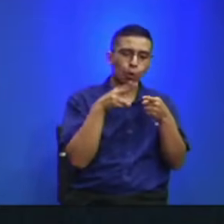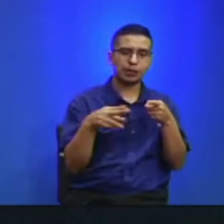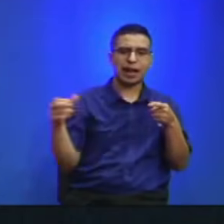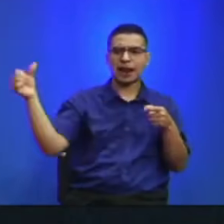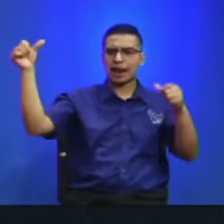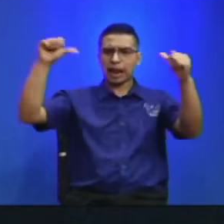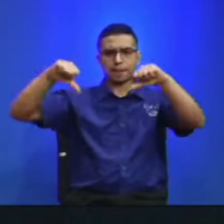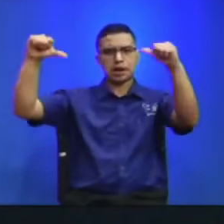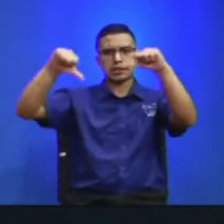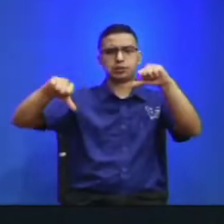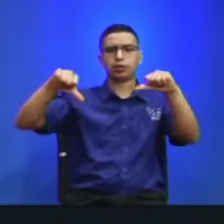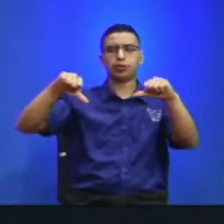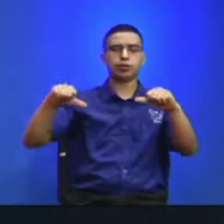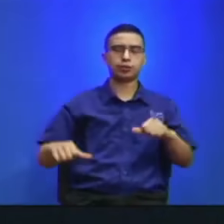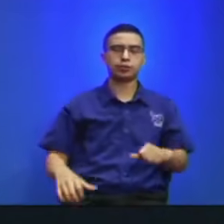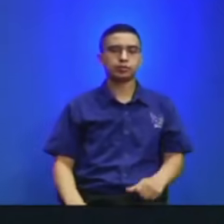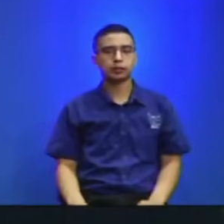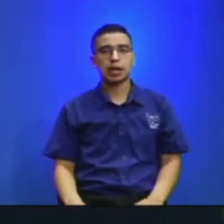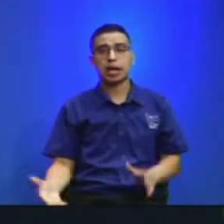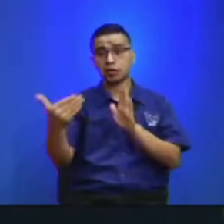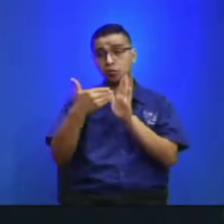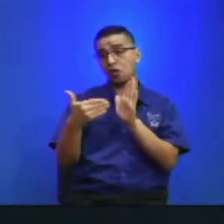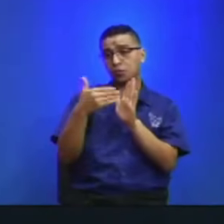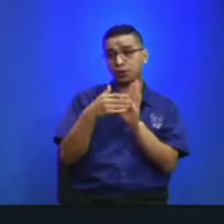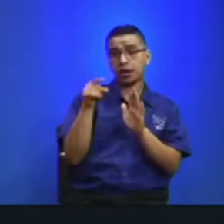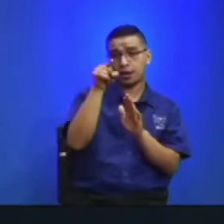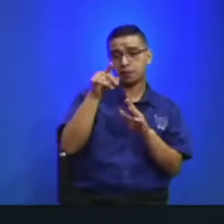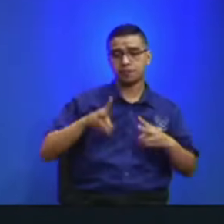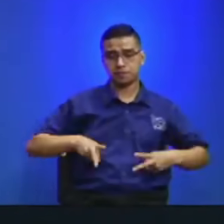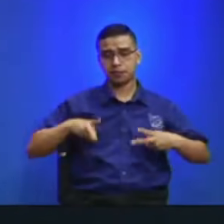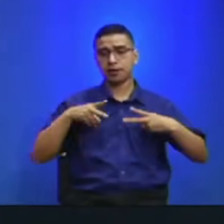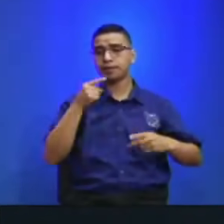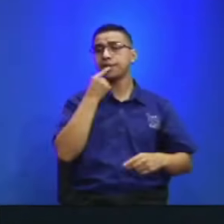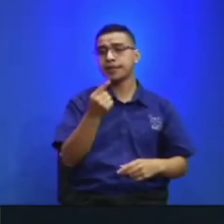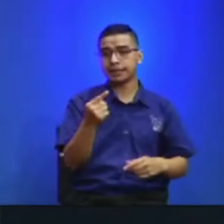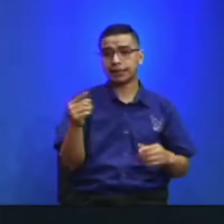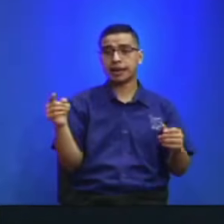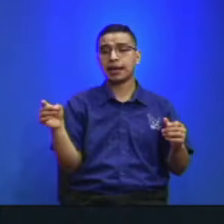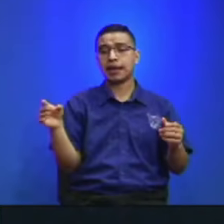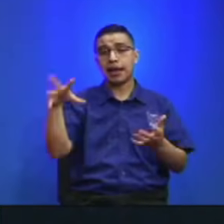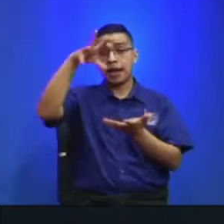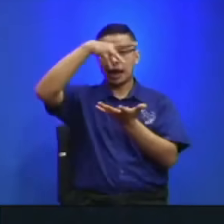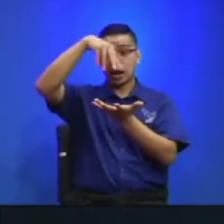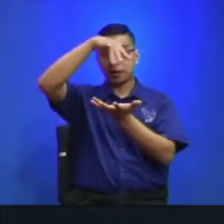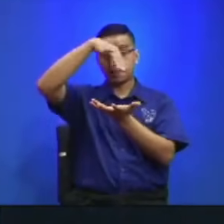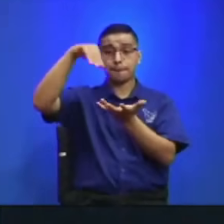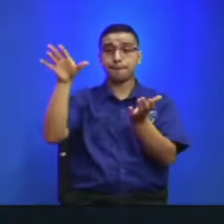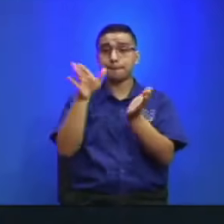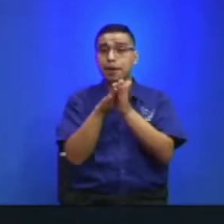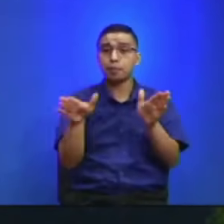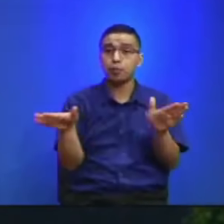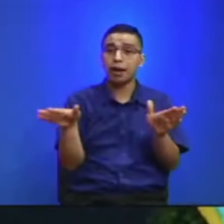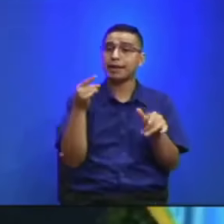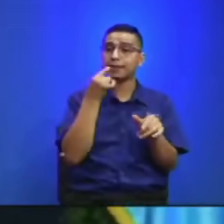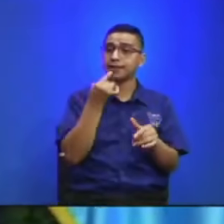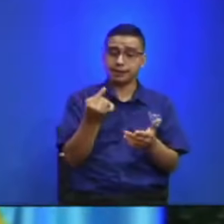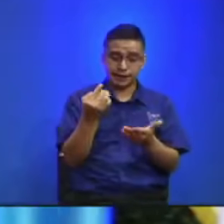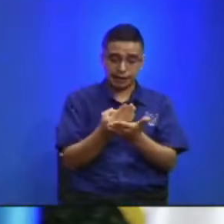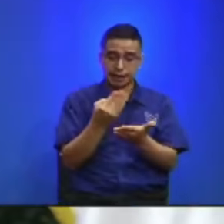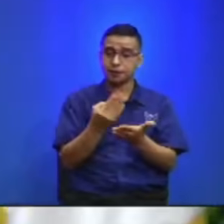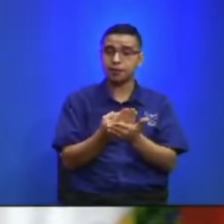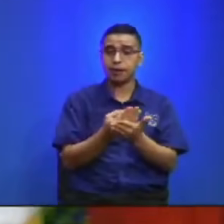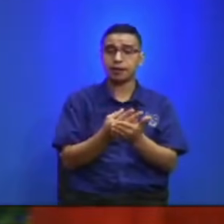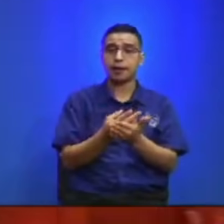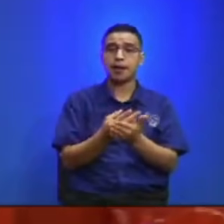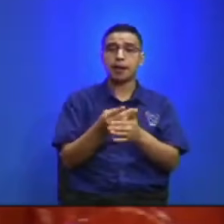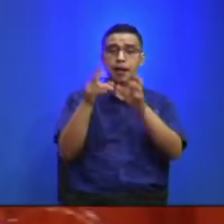si la misma biblia lo dice que la bruja y el hechicero se mueren pero el que permanece en dios no morirá jamás